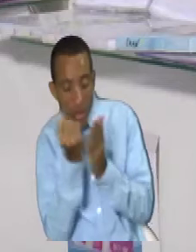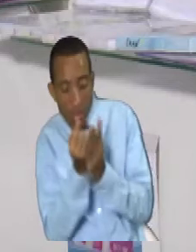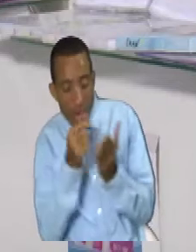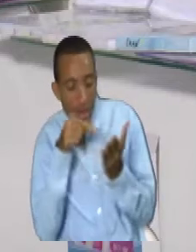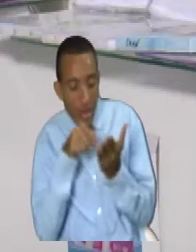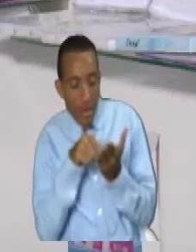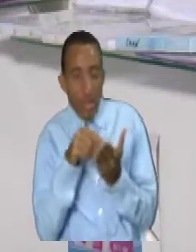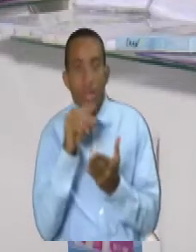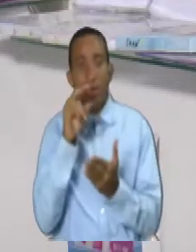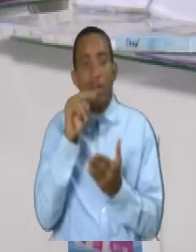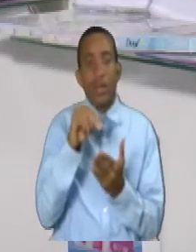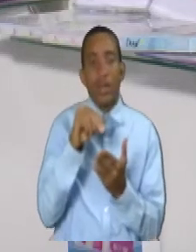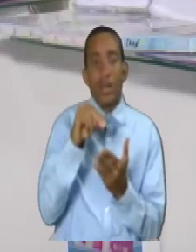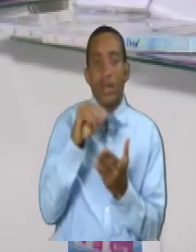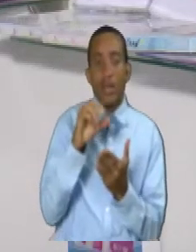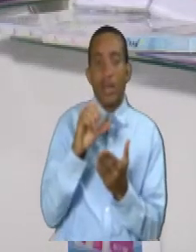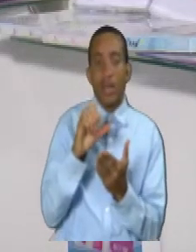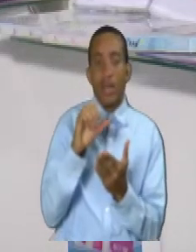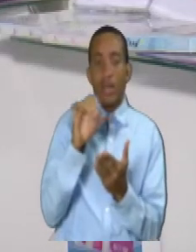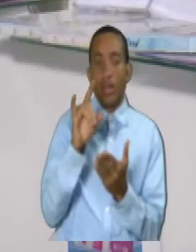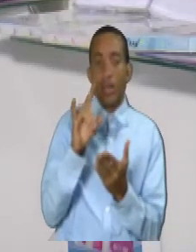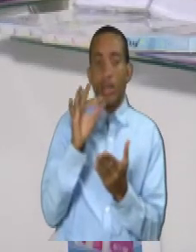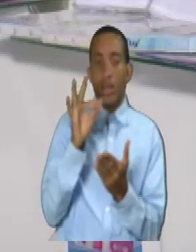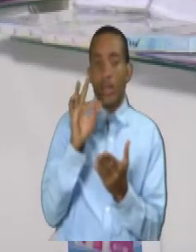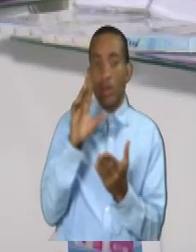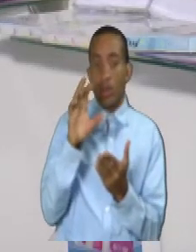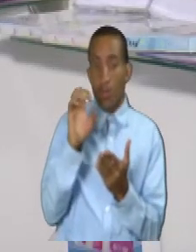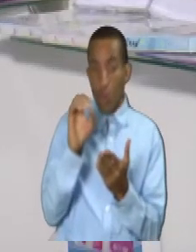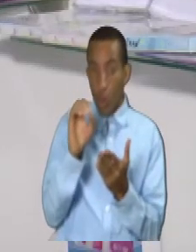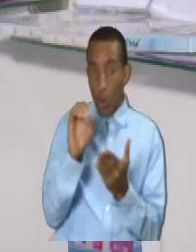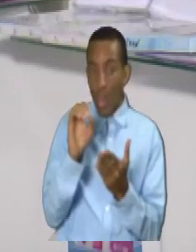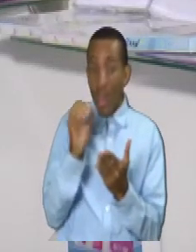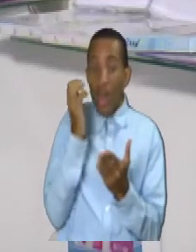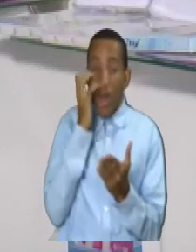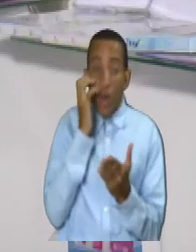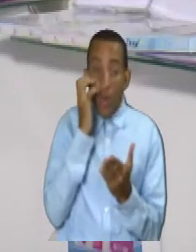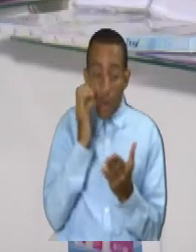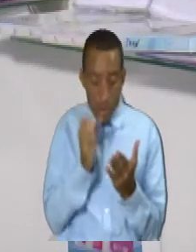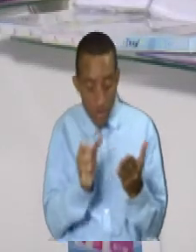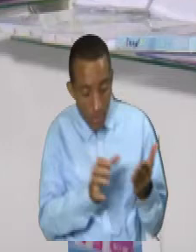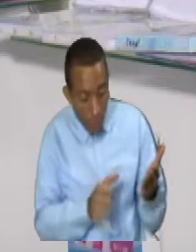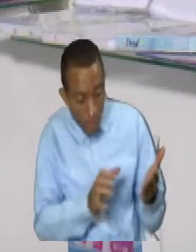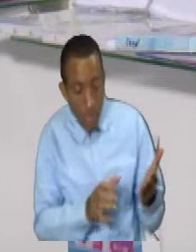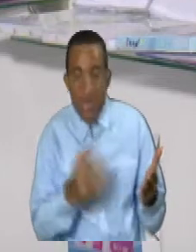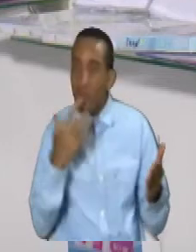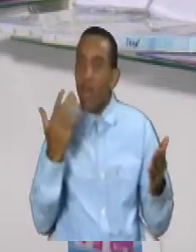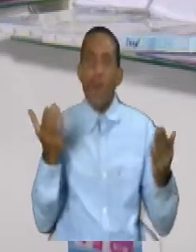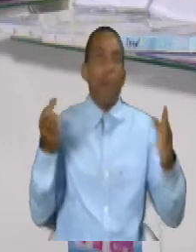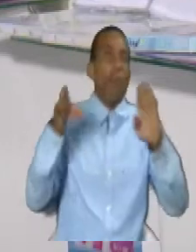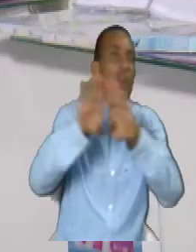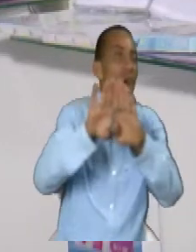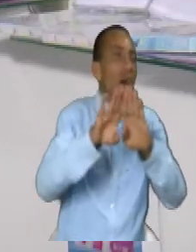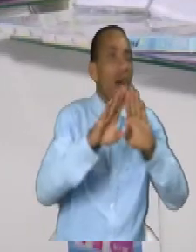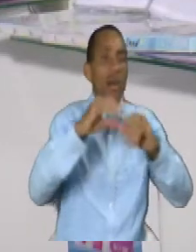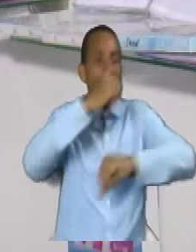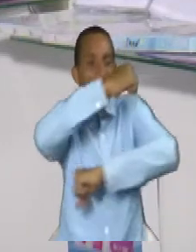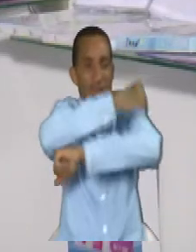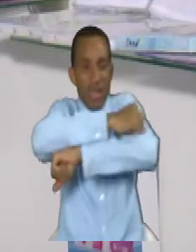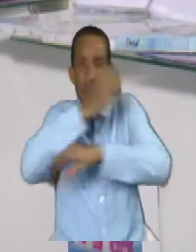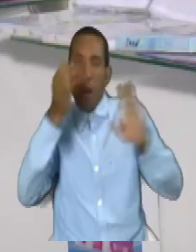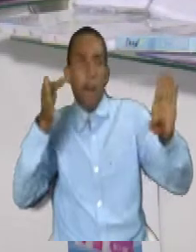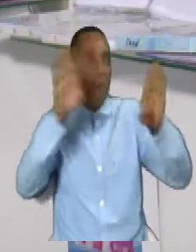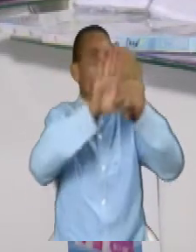neutros. Cuando vayamos a bañar el bebé, siempre cerremos todo para que no hayan corrientes de aire que hagan que el niño adquiera un